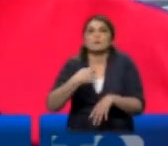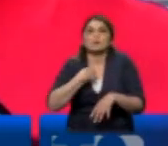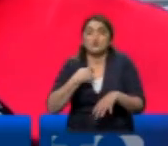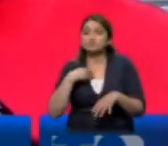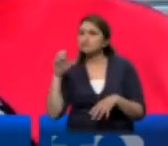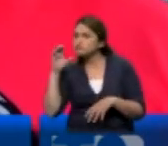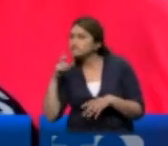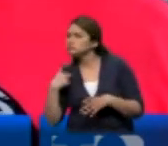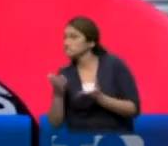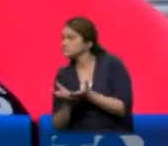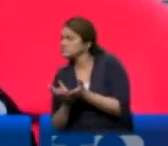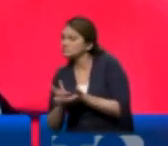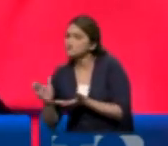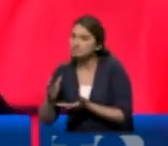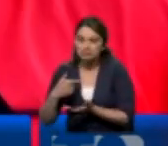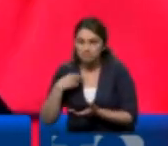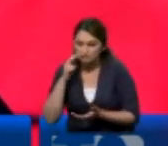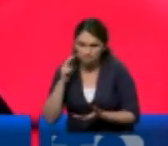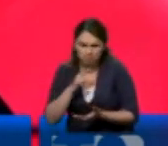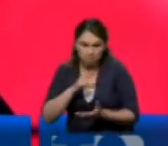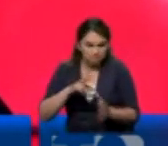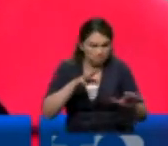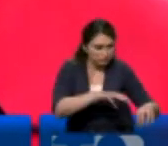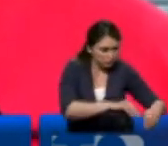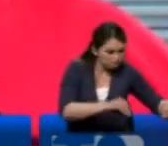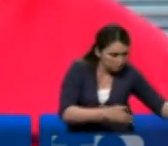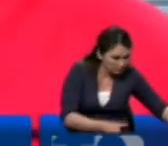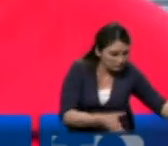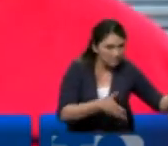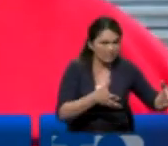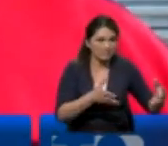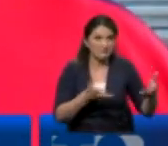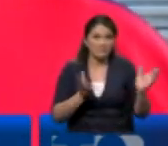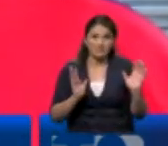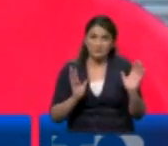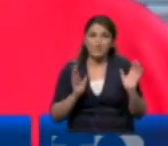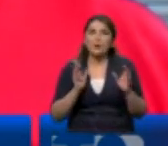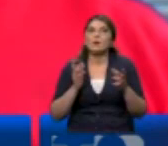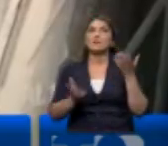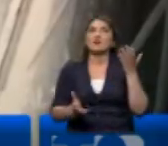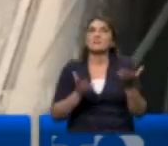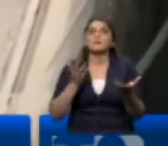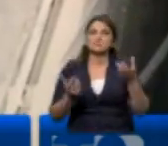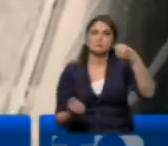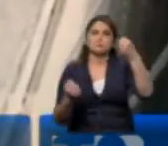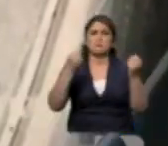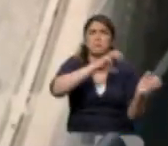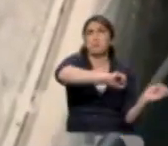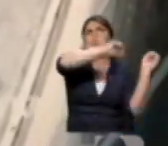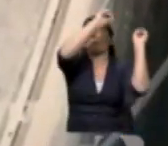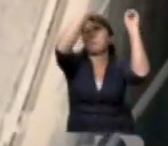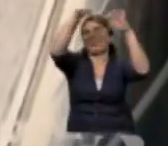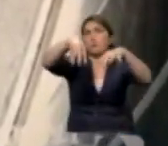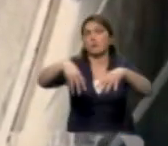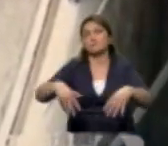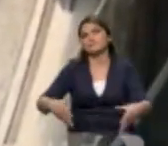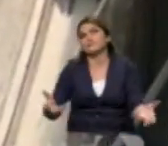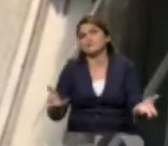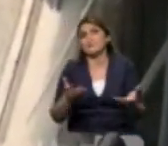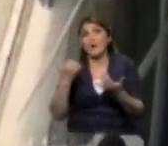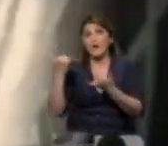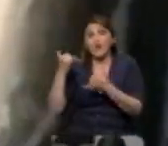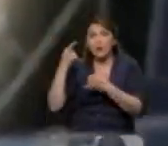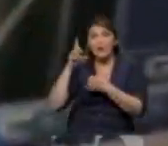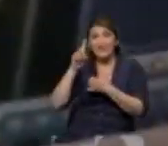nada porque les tienen prohibido. Botan nomás el cartón, saco lo que venga, si haya lo que haya. Mediante estas imágenes, la DINAPEN estaría tras